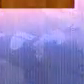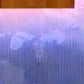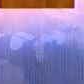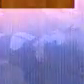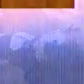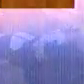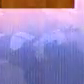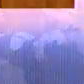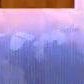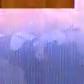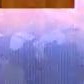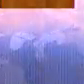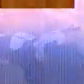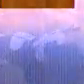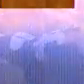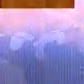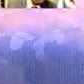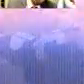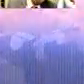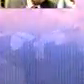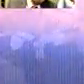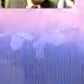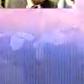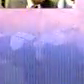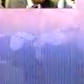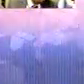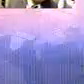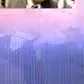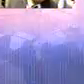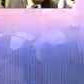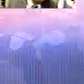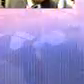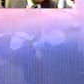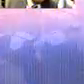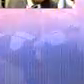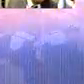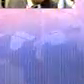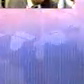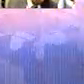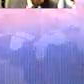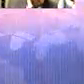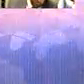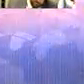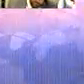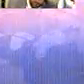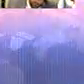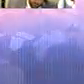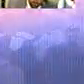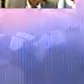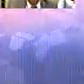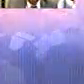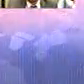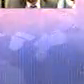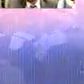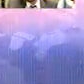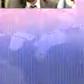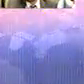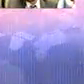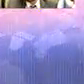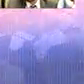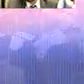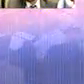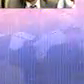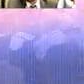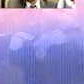los requisitos para realizar una aplicación analógica de las normas regulatorias del contrato de matrimonio. El contrato solemne